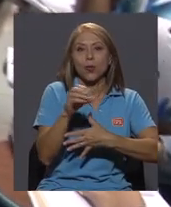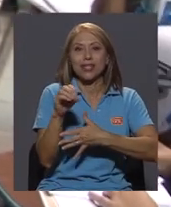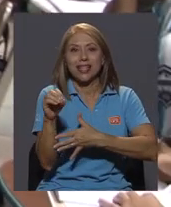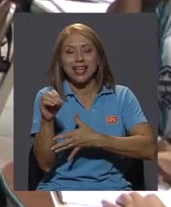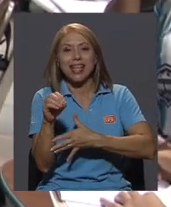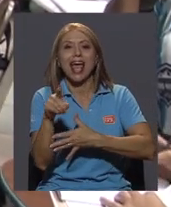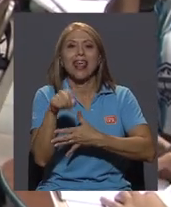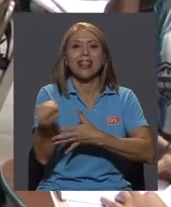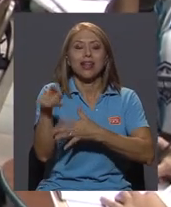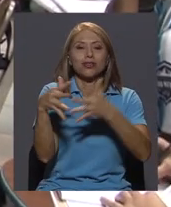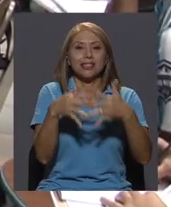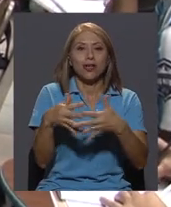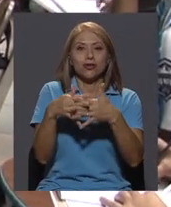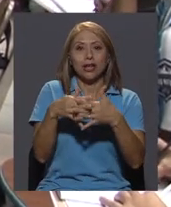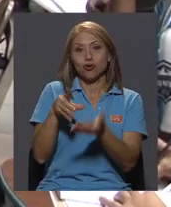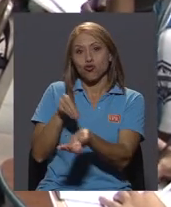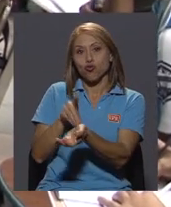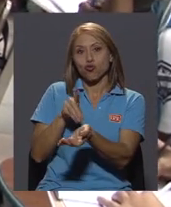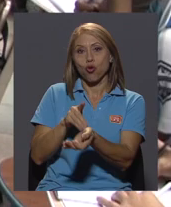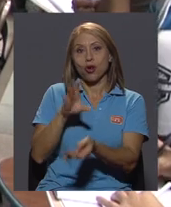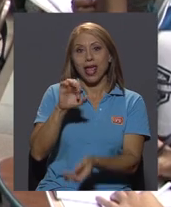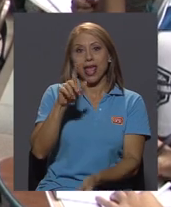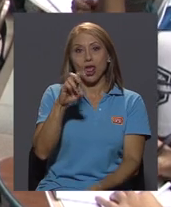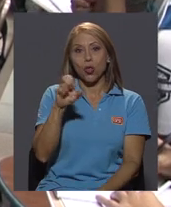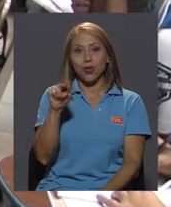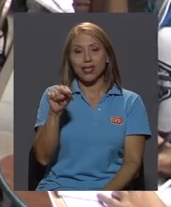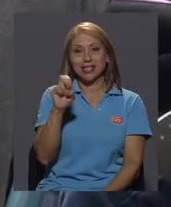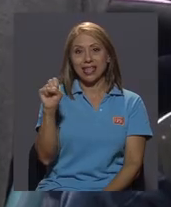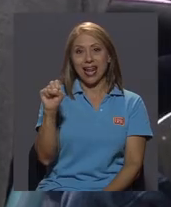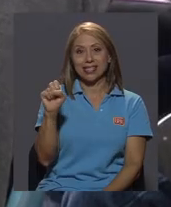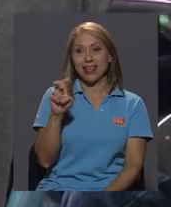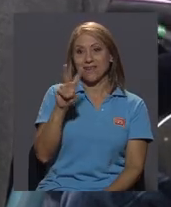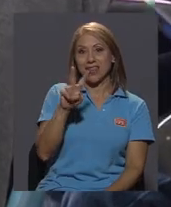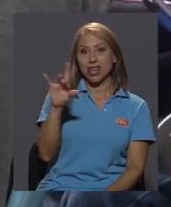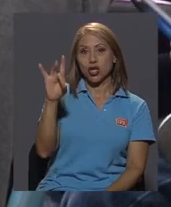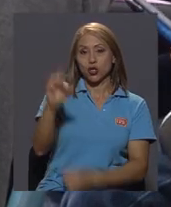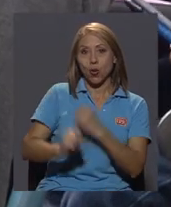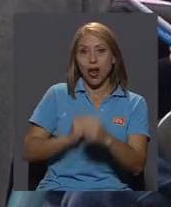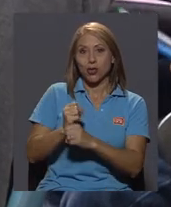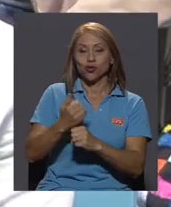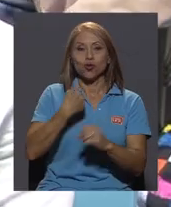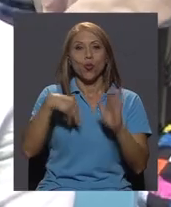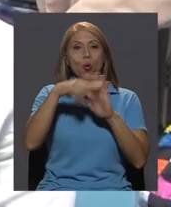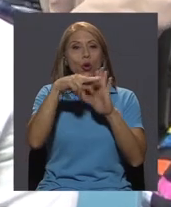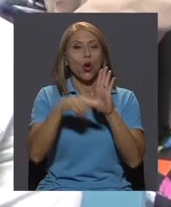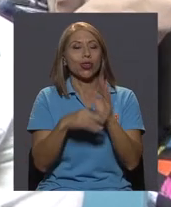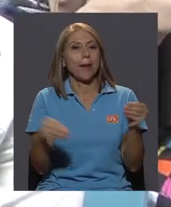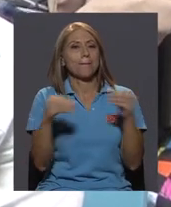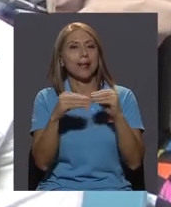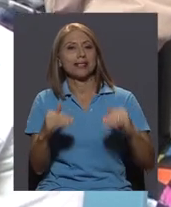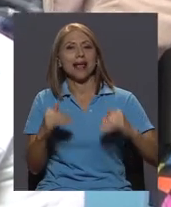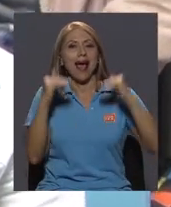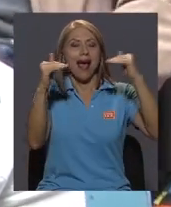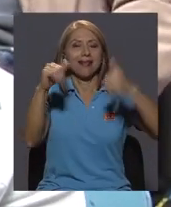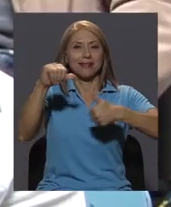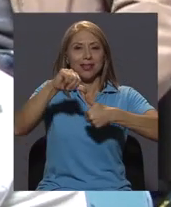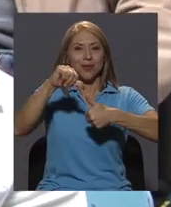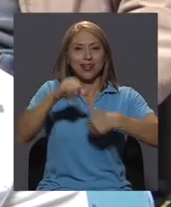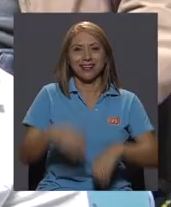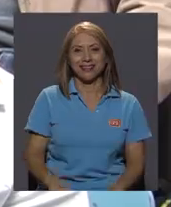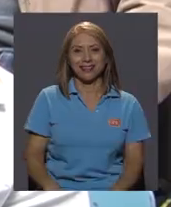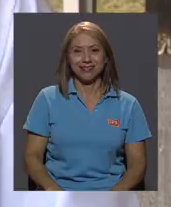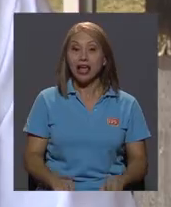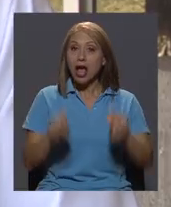El doctor Edwin Salas, de 28 años de edad, obtuvo el promedio más alto de Centroamérica. La